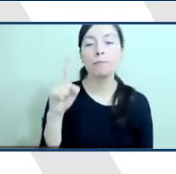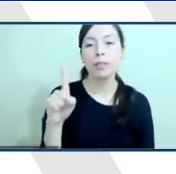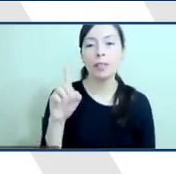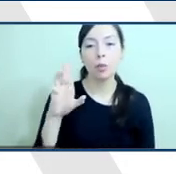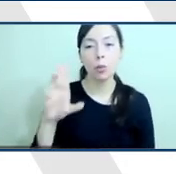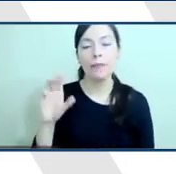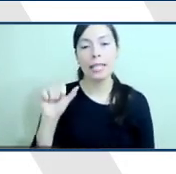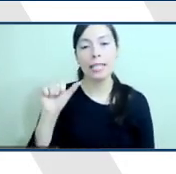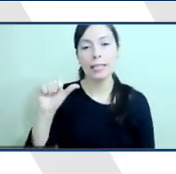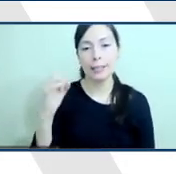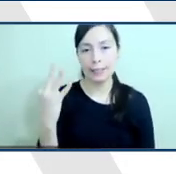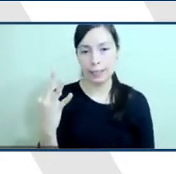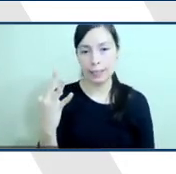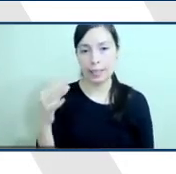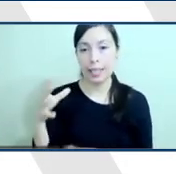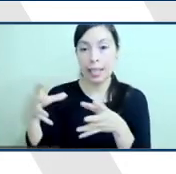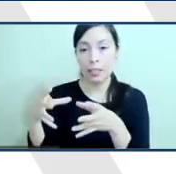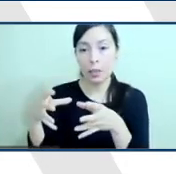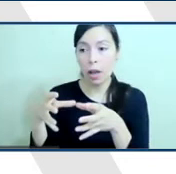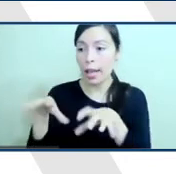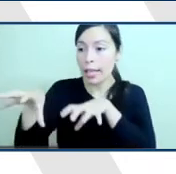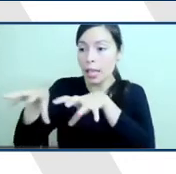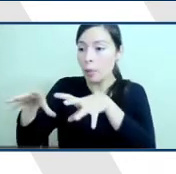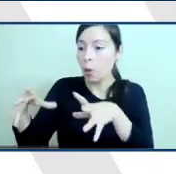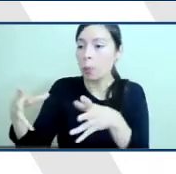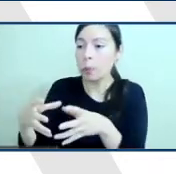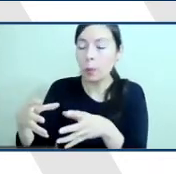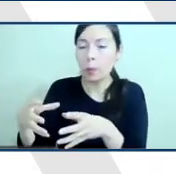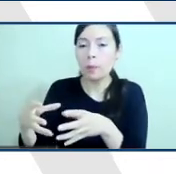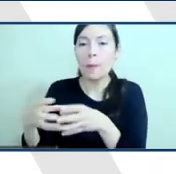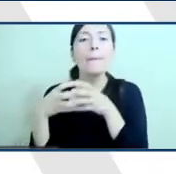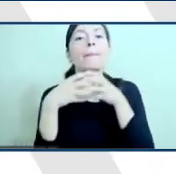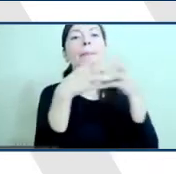y los equipos fueron finalmente mandados a Santiago.